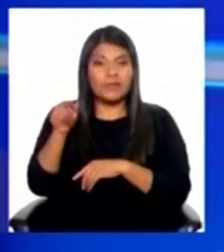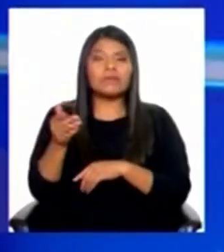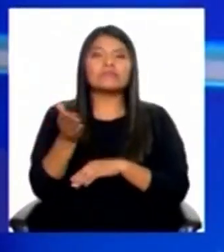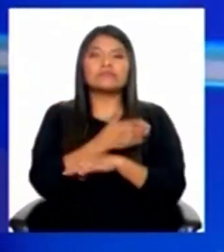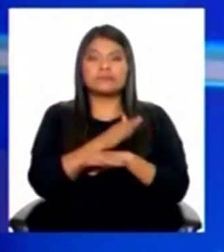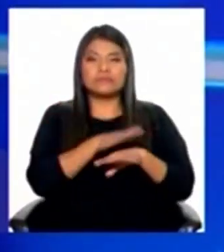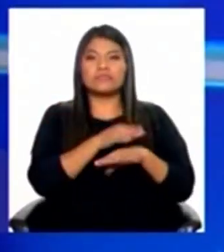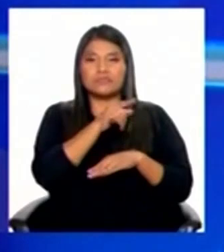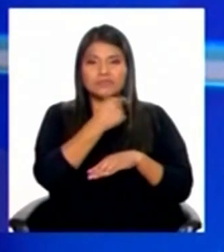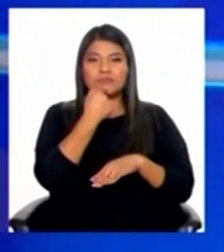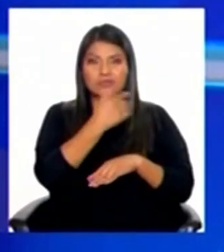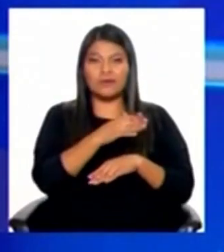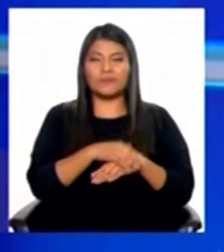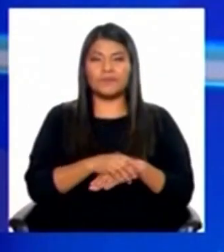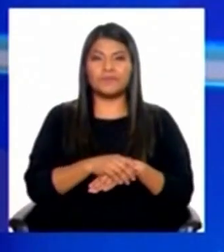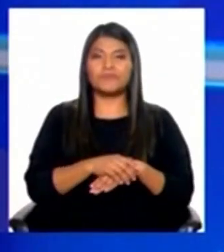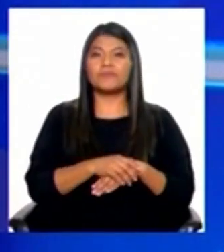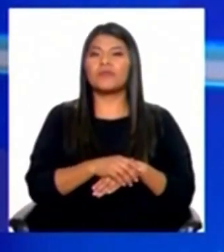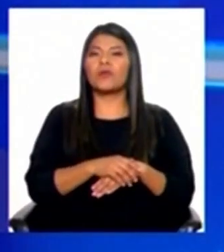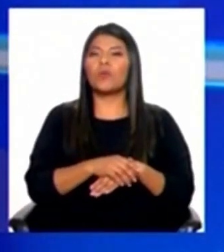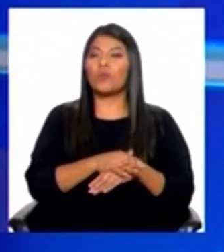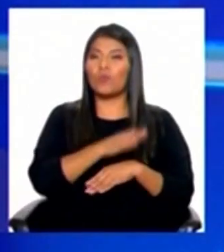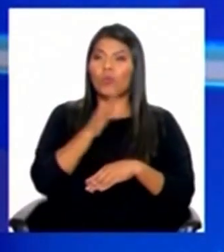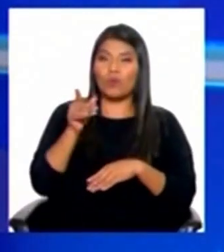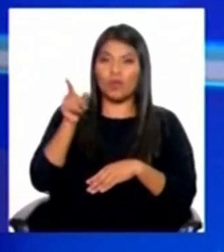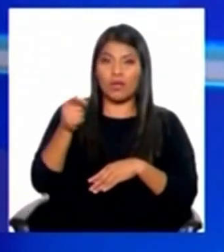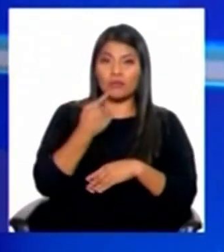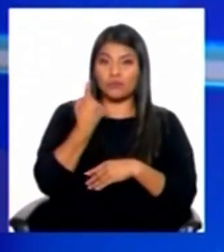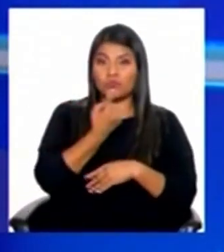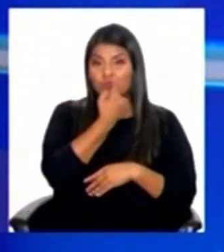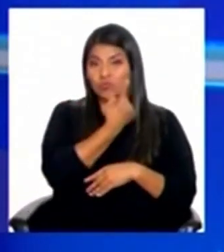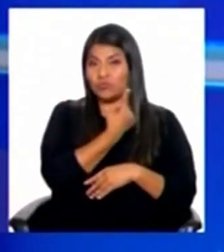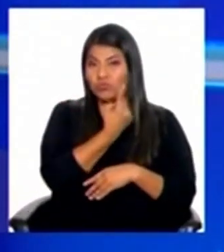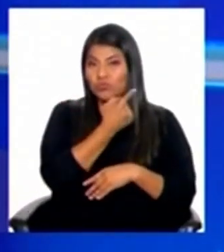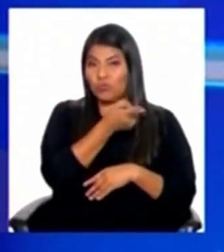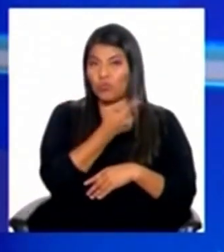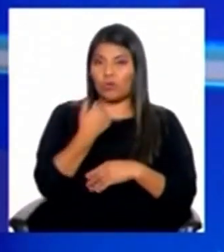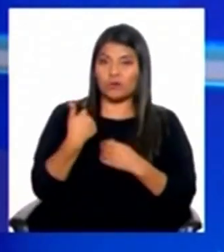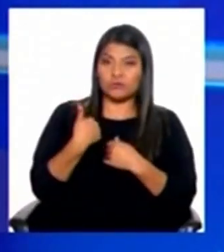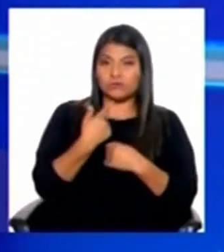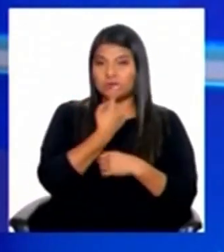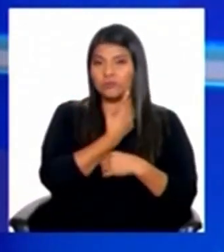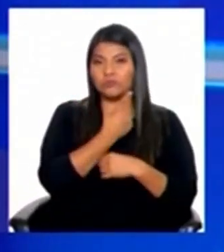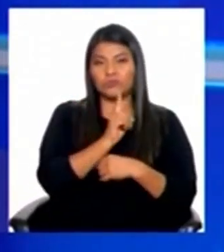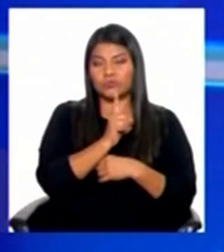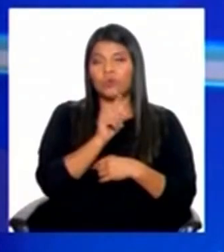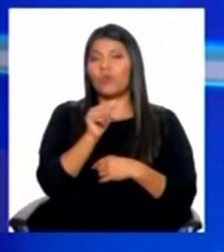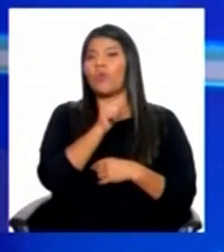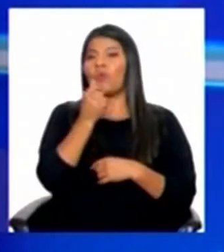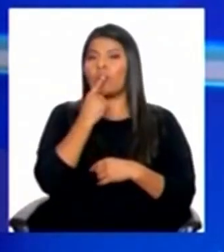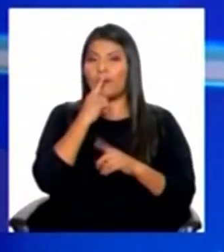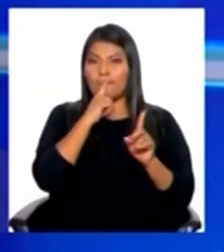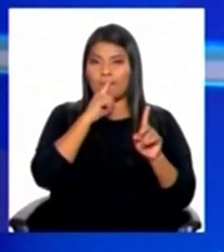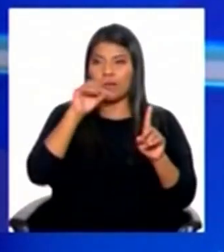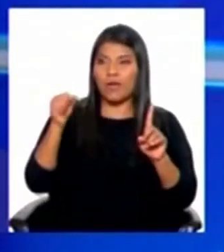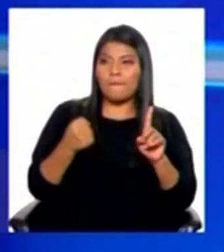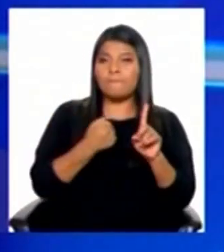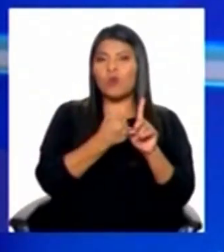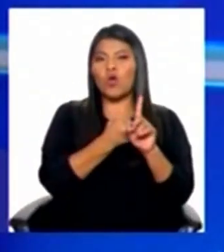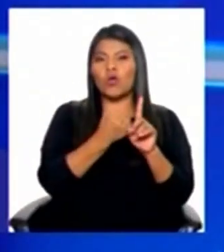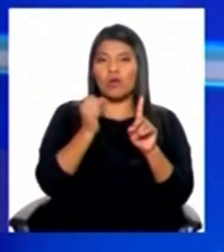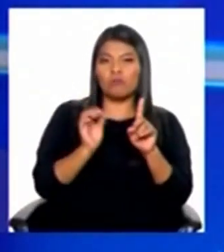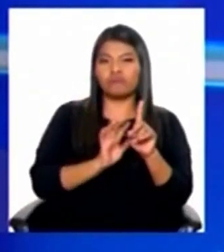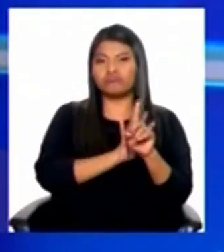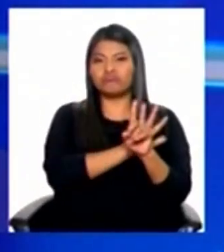El segundo indicio es el elemento de que él no actuaba solo, ¿no?, de que habían personas que en efecto colaboraban de alguna manera directa